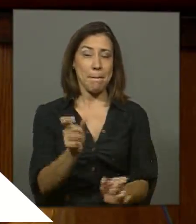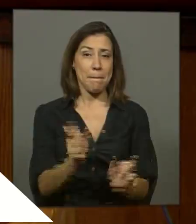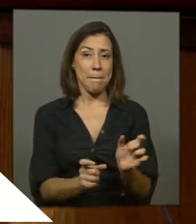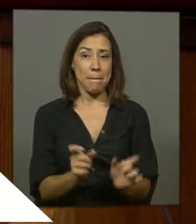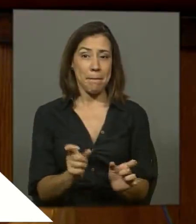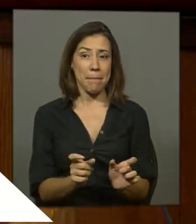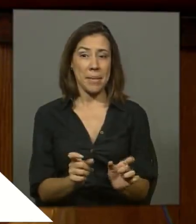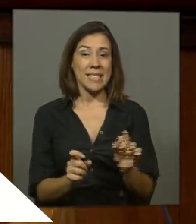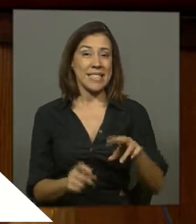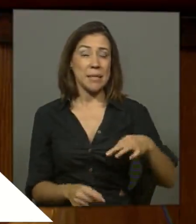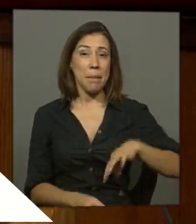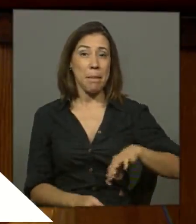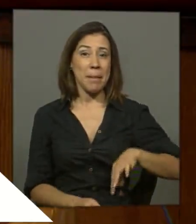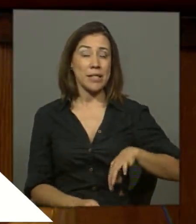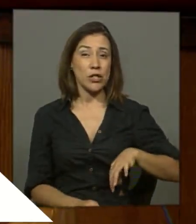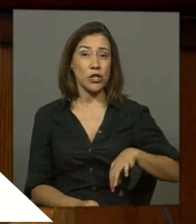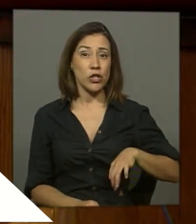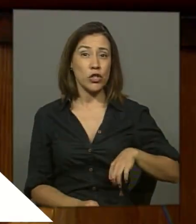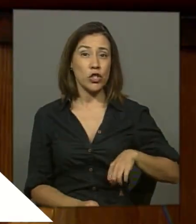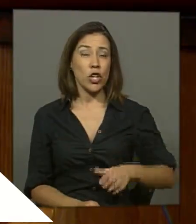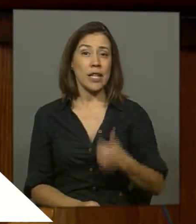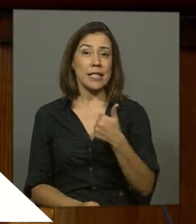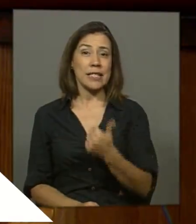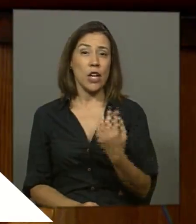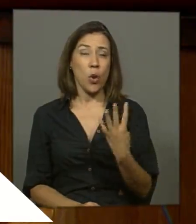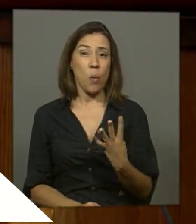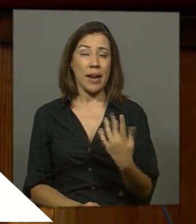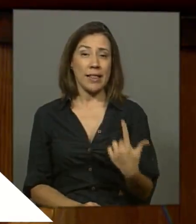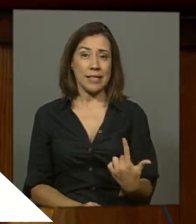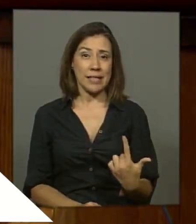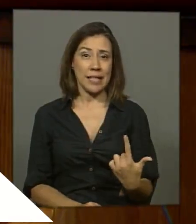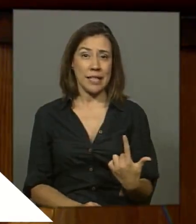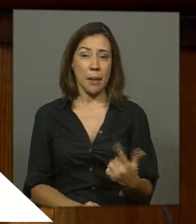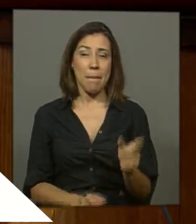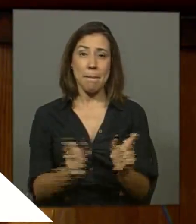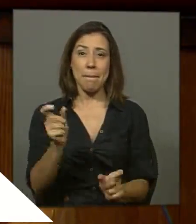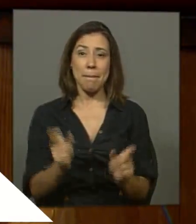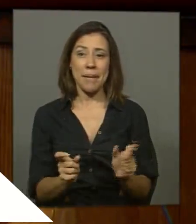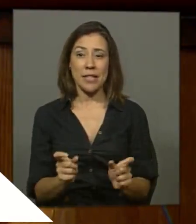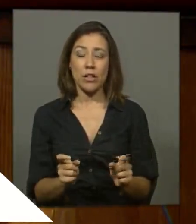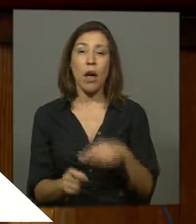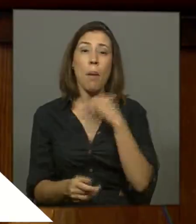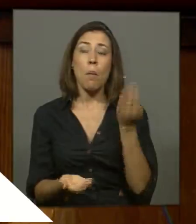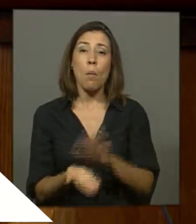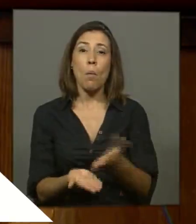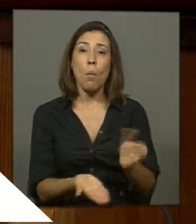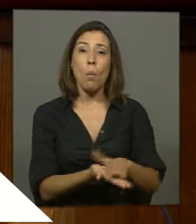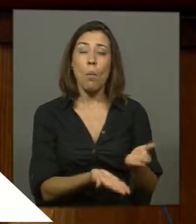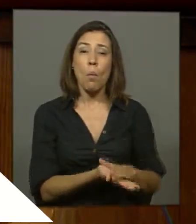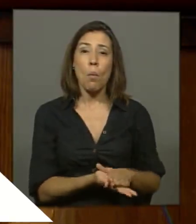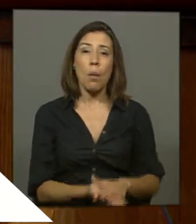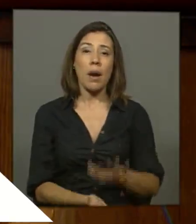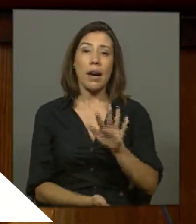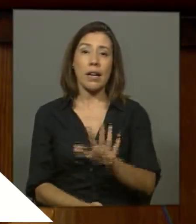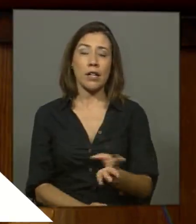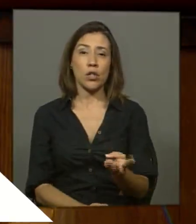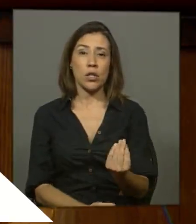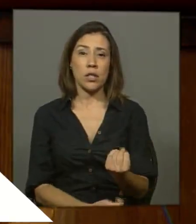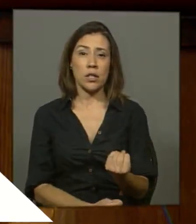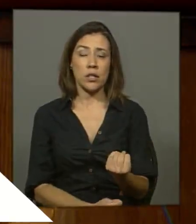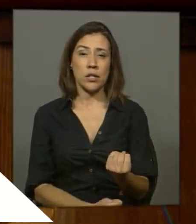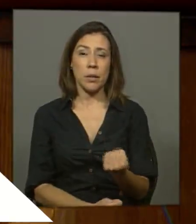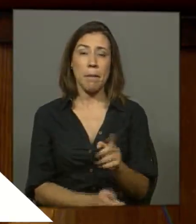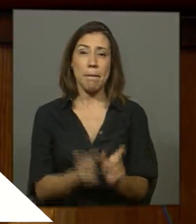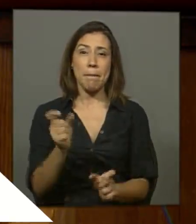personas sin pensión no contributiva 647 personas fallecidas 514